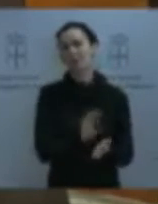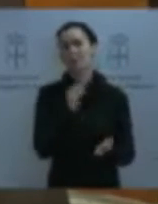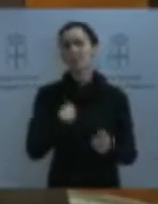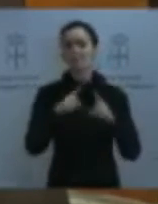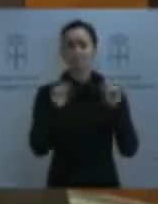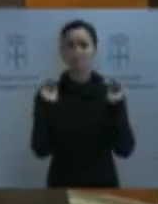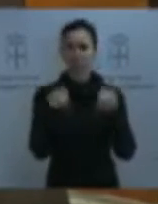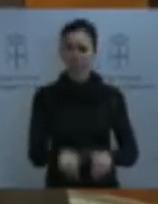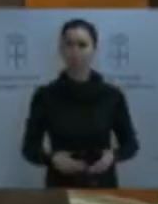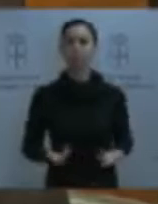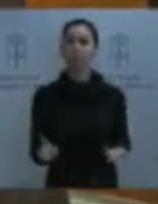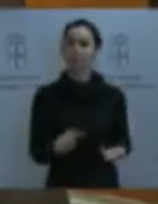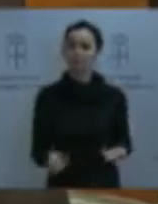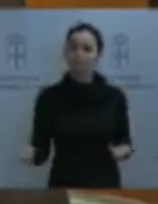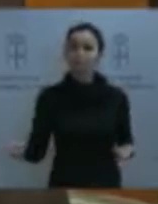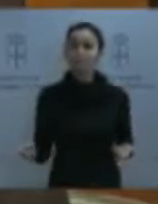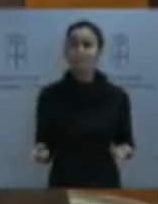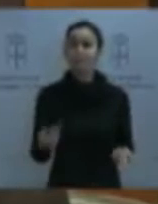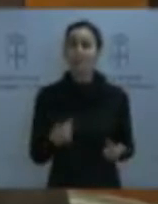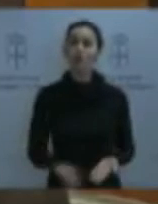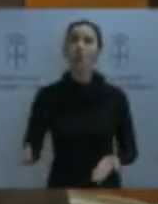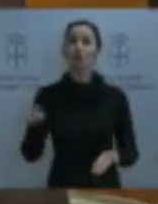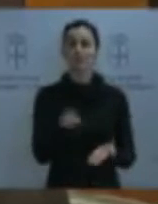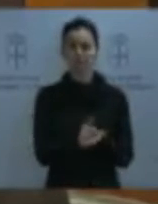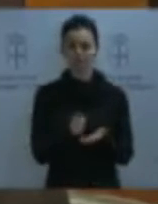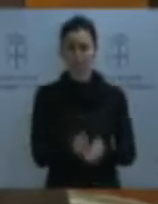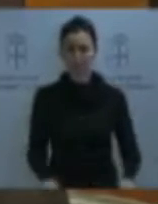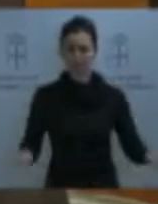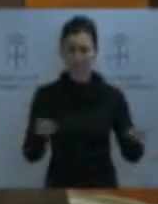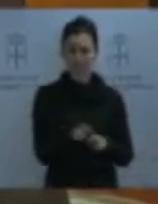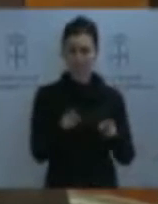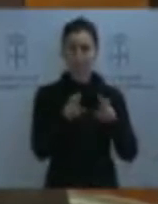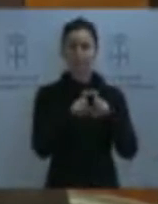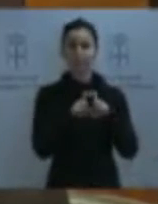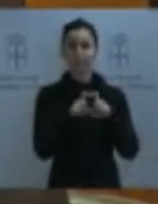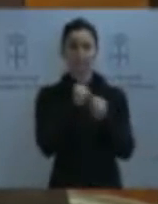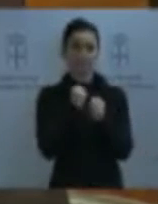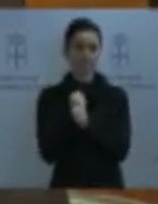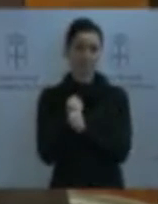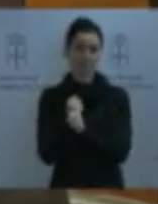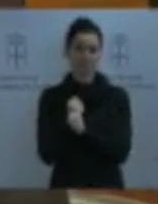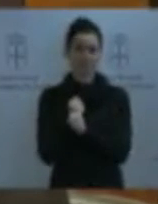Les insistimos una vez más, está en juego el empleo directo de más de 2.300 personas